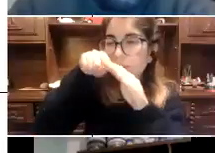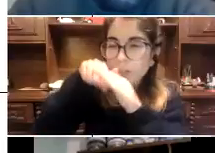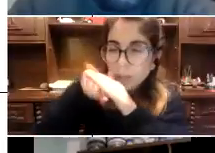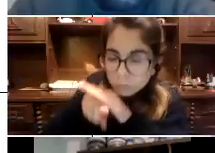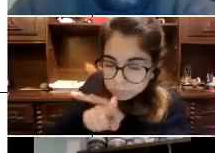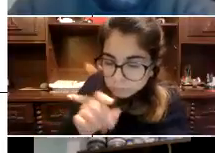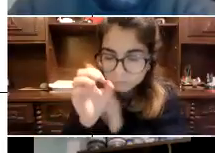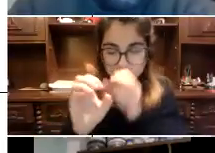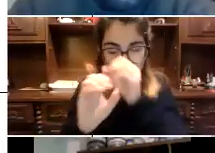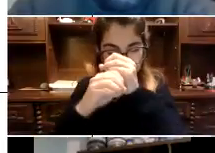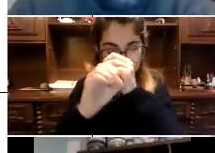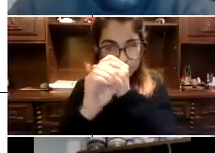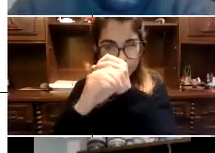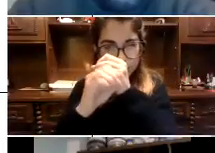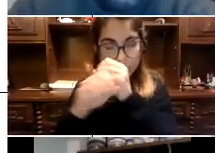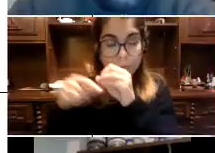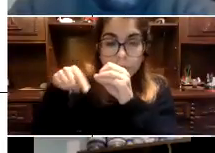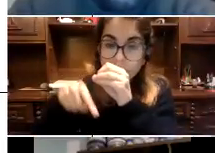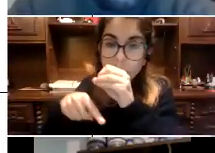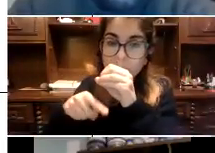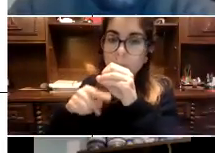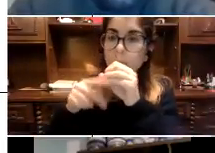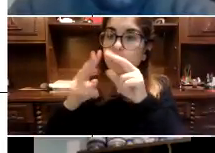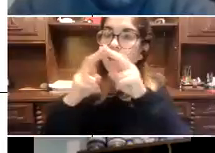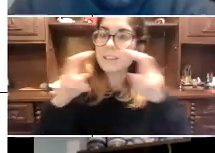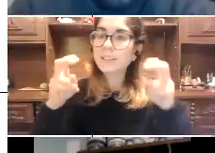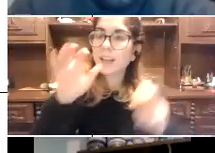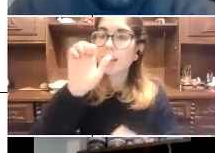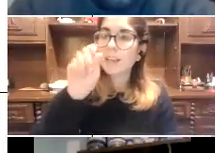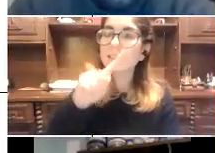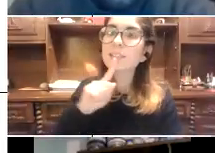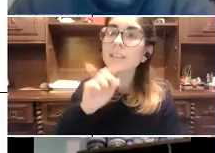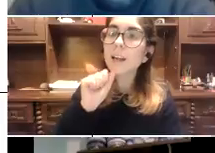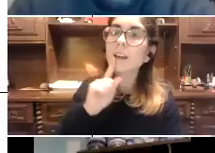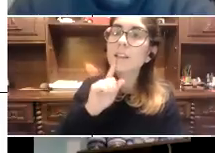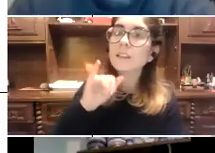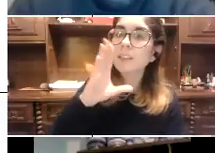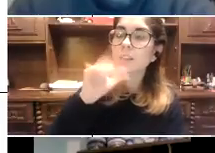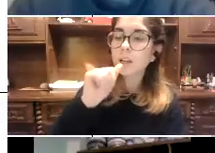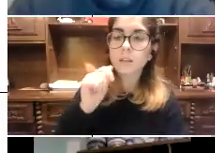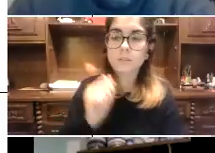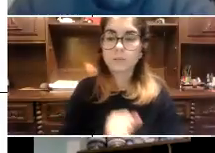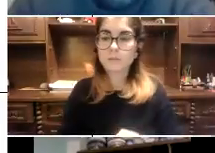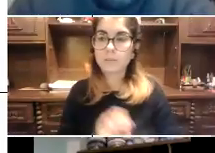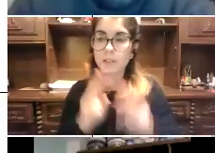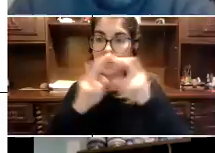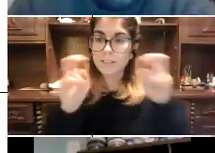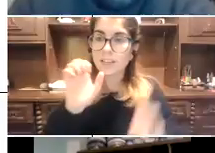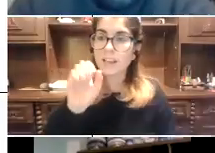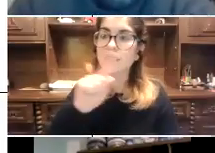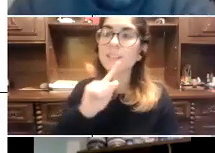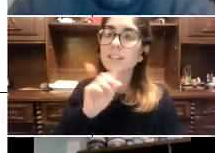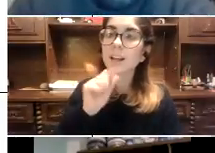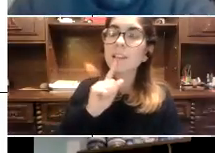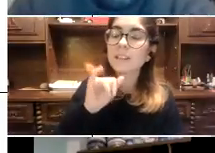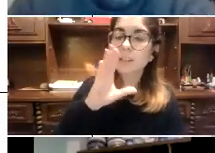Vamos a hablar específicamente de electricidad estática, no vamos a hablar de corriente eléctrica en esta parte. Y la próxima